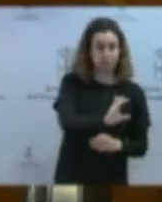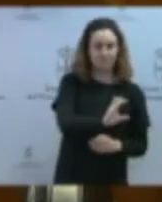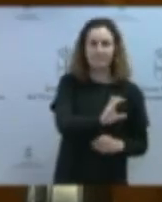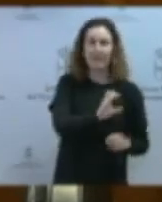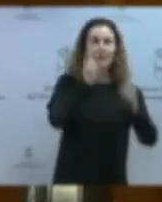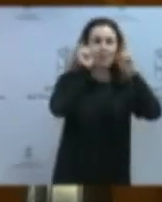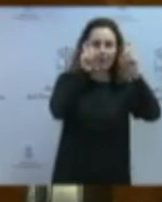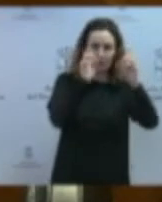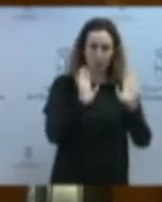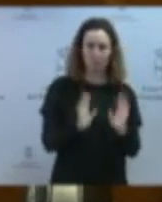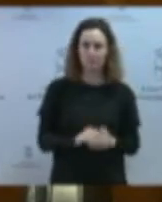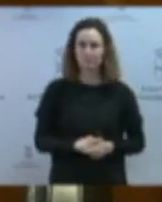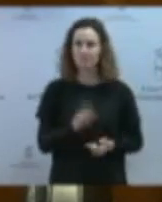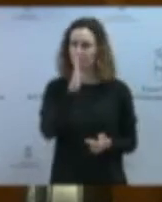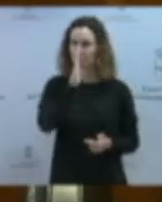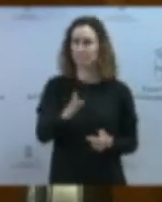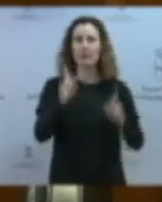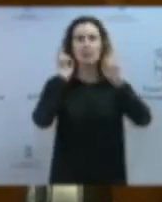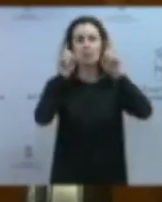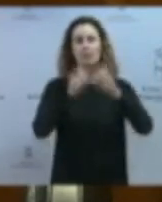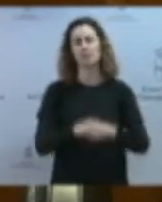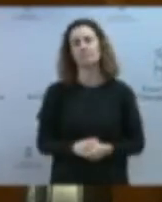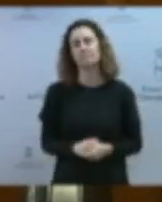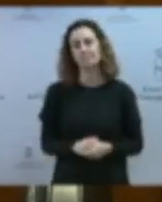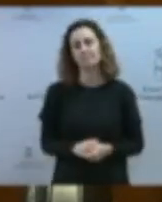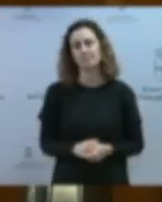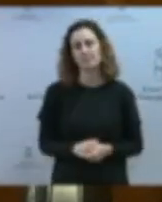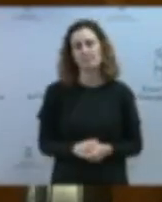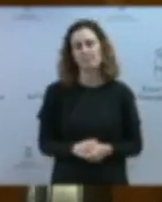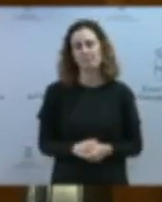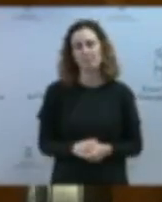dedicaremos a educación para seguir apostando por un sistema público de calidad, que es lo que tenemos en Asturias.